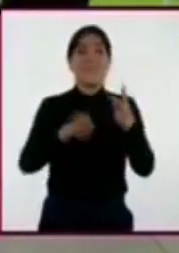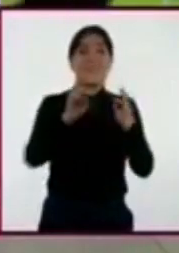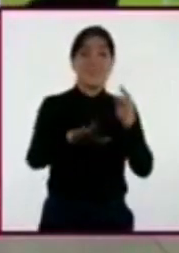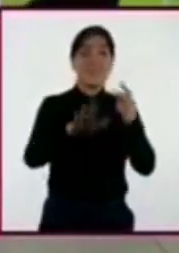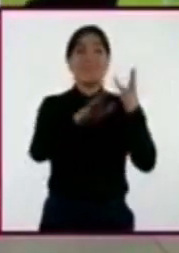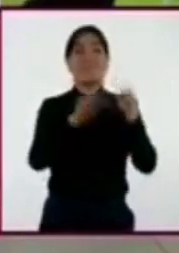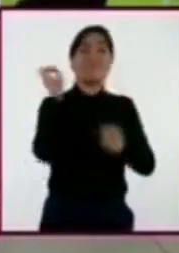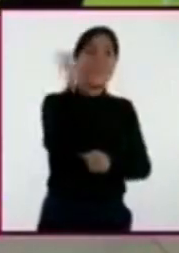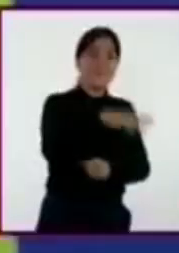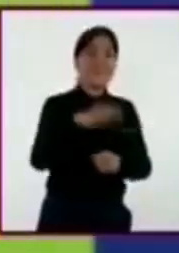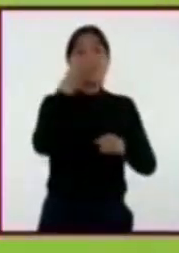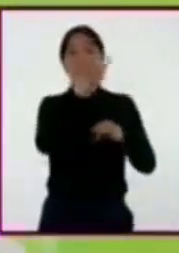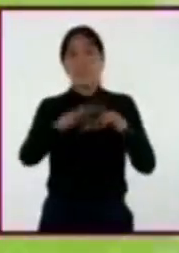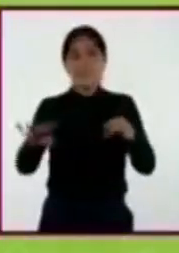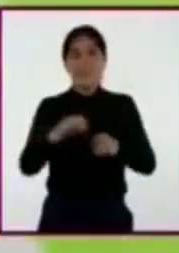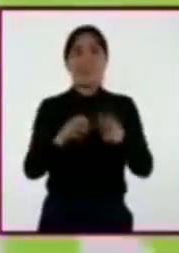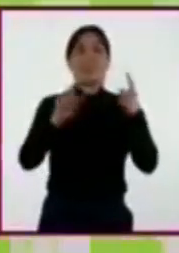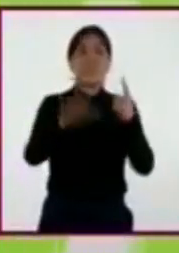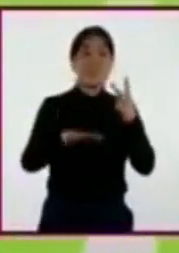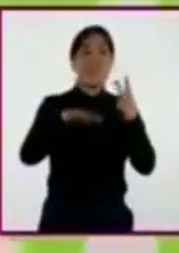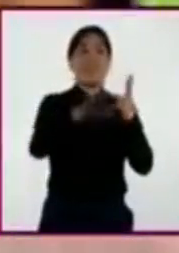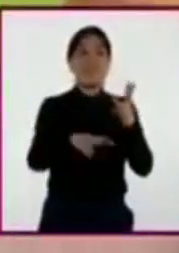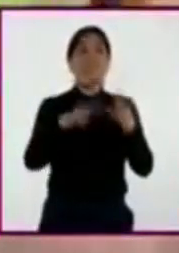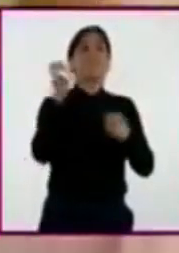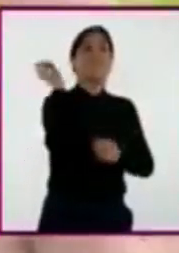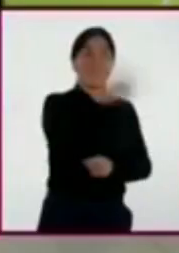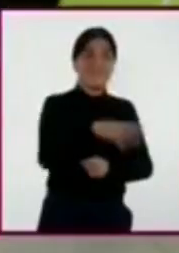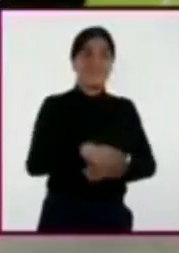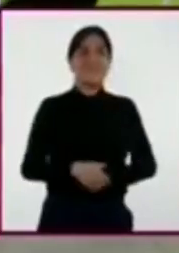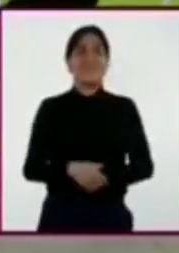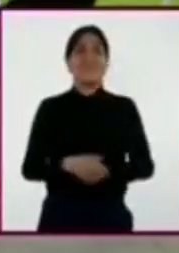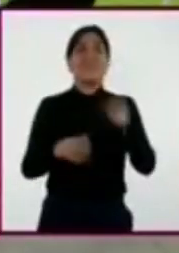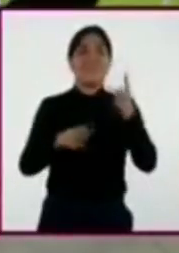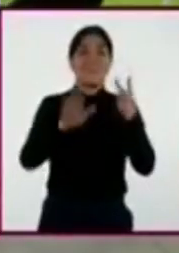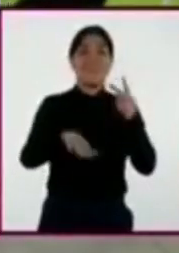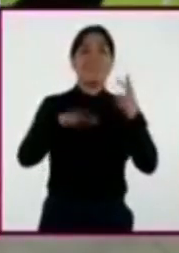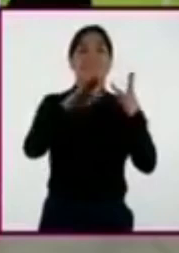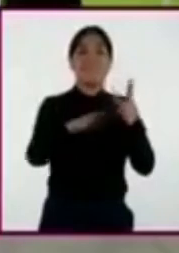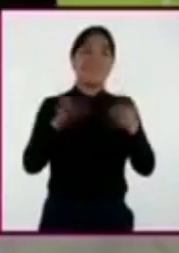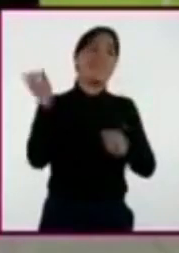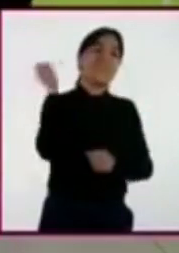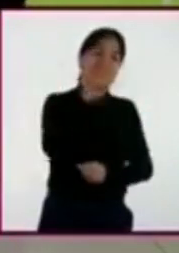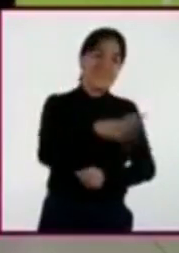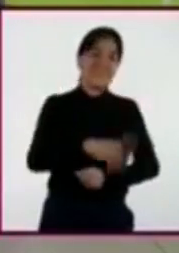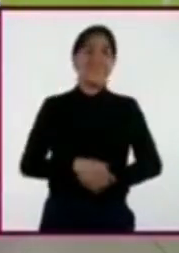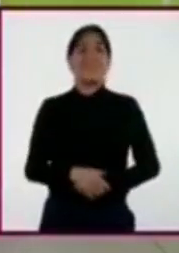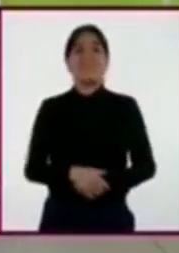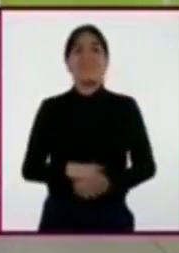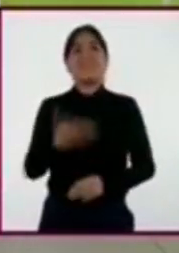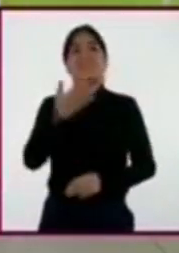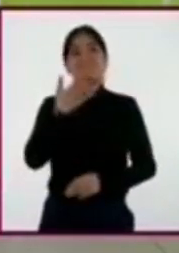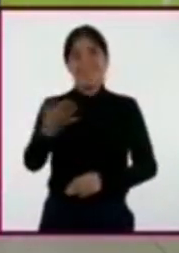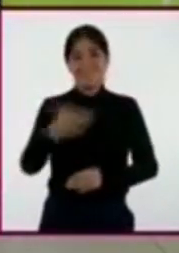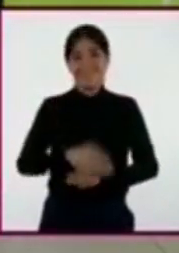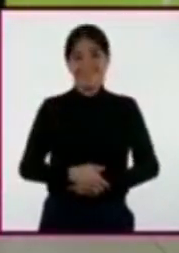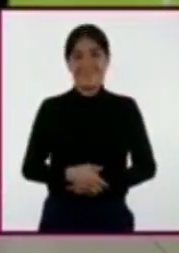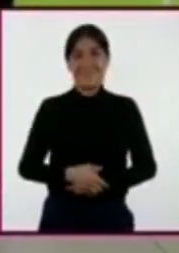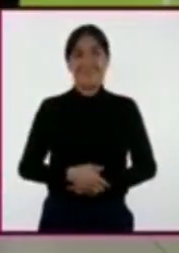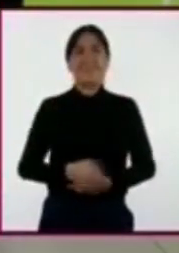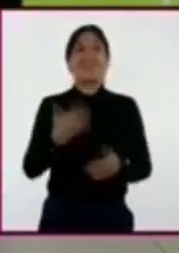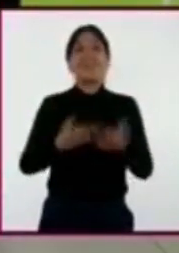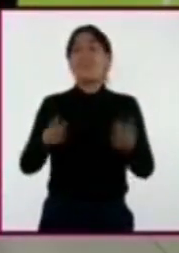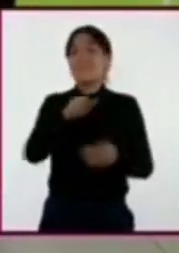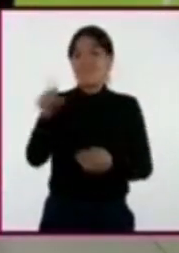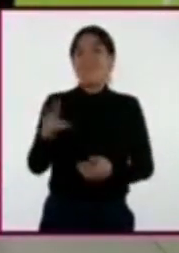1, 2, 3, lanzas. Última. 1, 2, 3, lanzas. Y 1, 2, 3, lanzas. Muy bien. Ahora, ¿qué